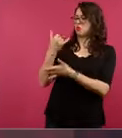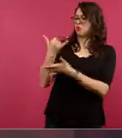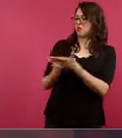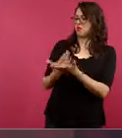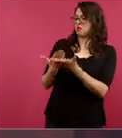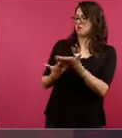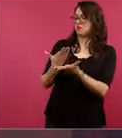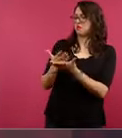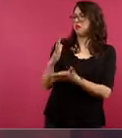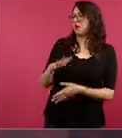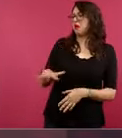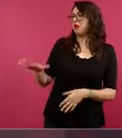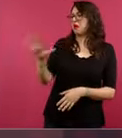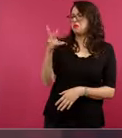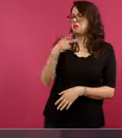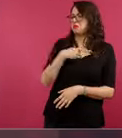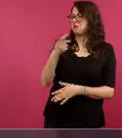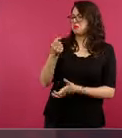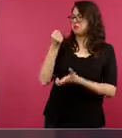para ayudar al pueblo.